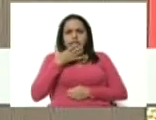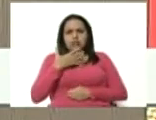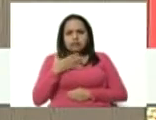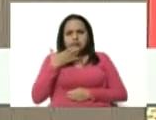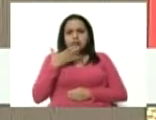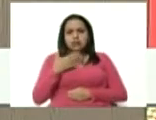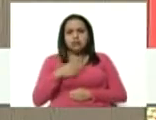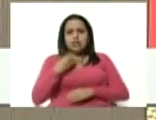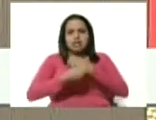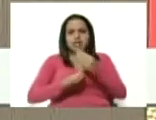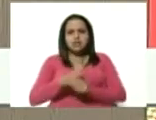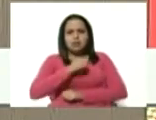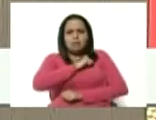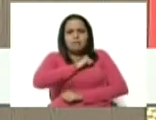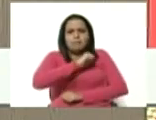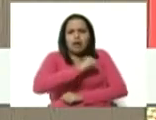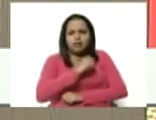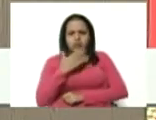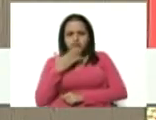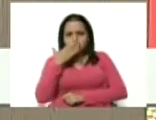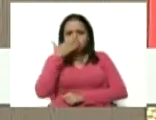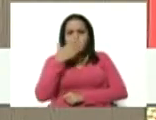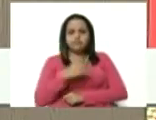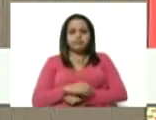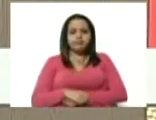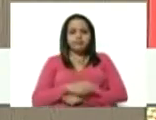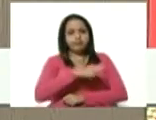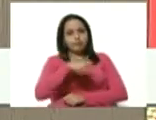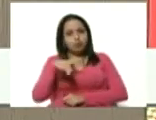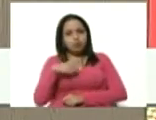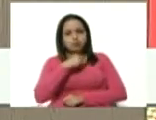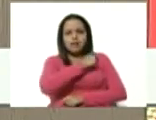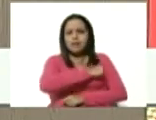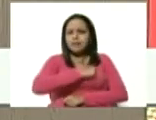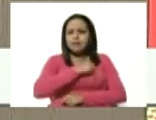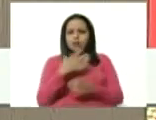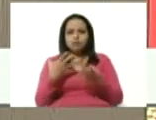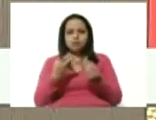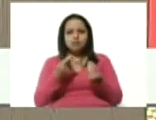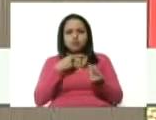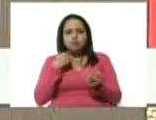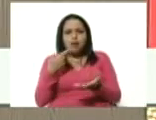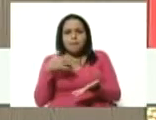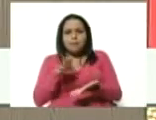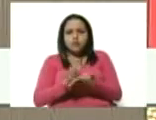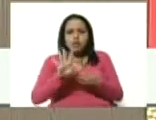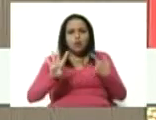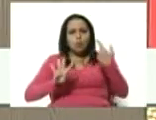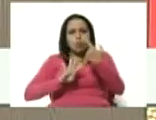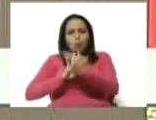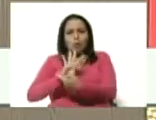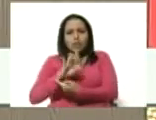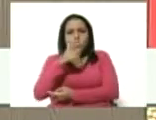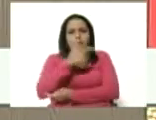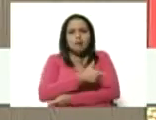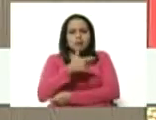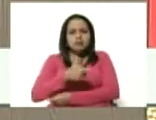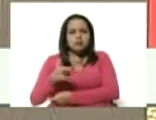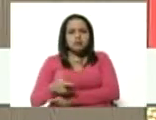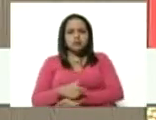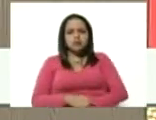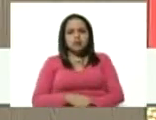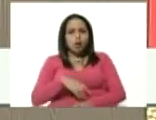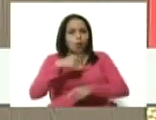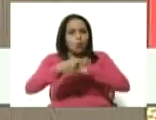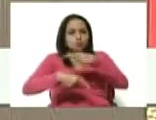paro cardiorrespiratorio. Bueno, lamentamos mucho la pérdida de estos 4 compatriotas